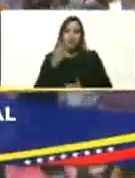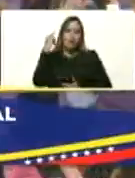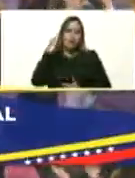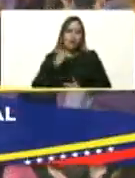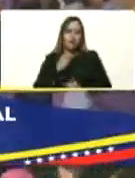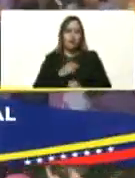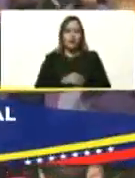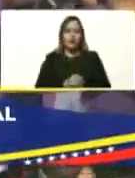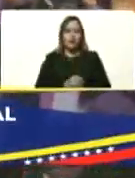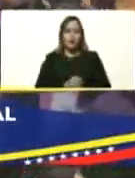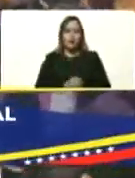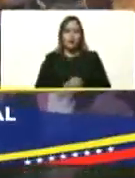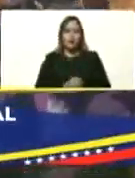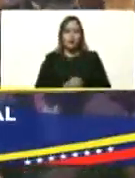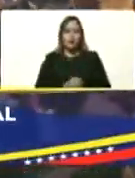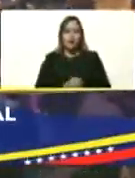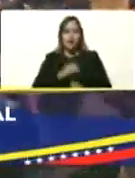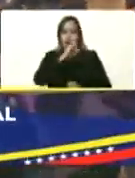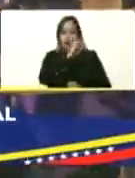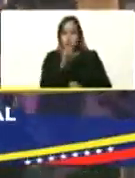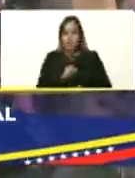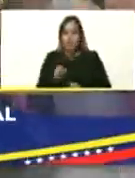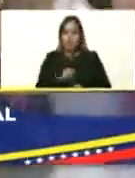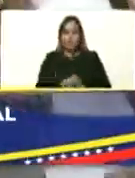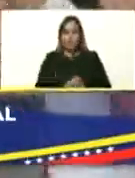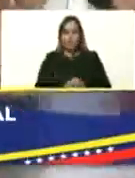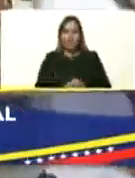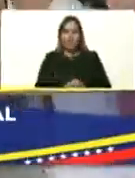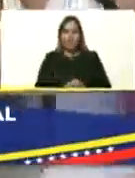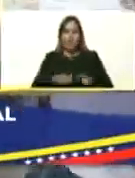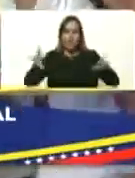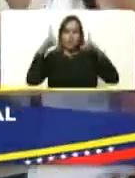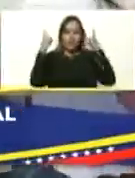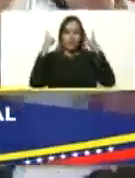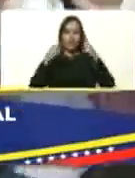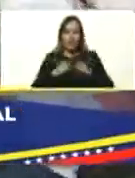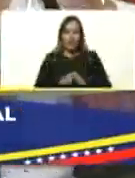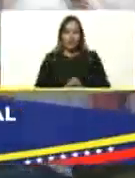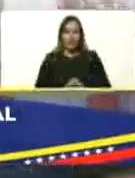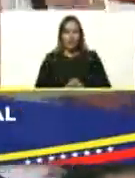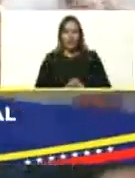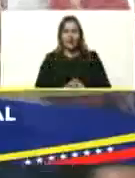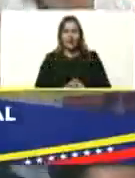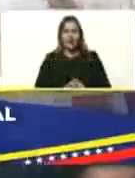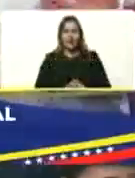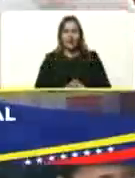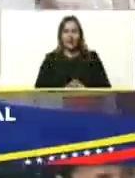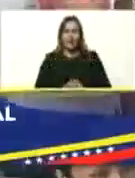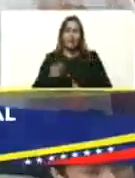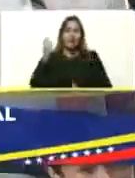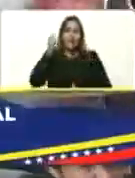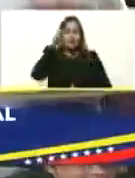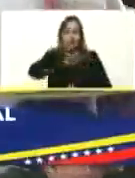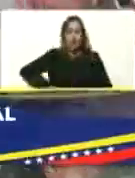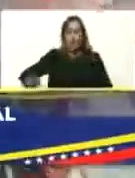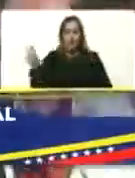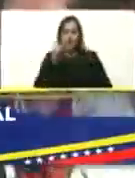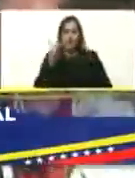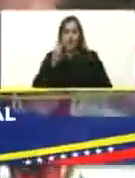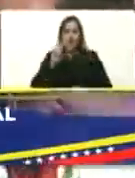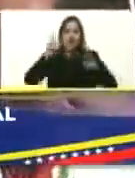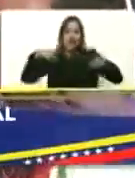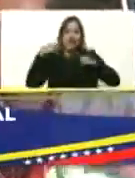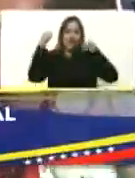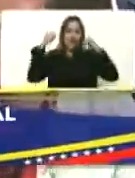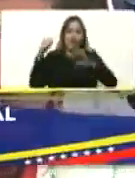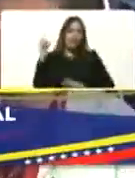Bolívar, Zulia, La Guaira, la mujer de Venezuela, que vivan las